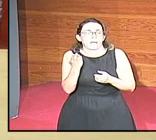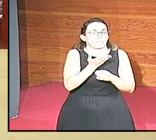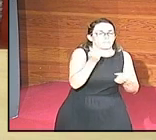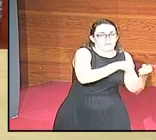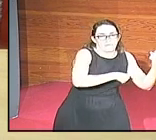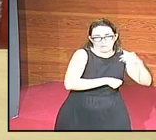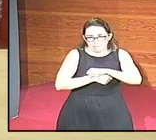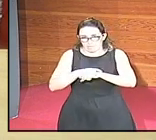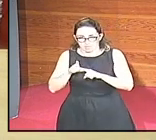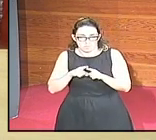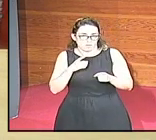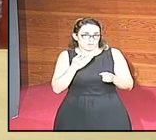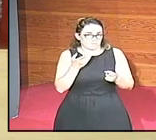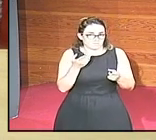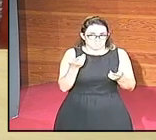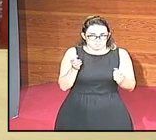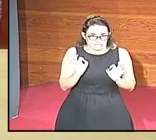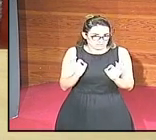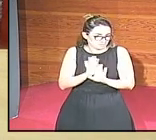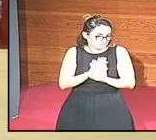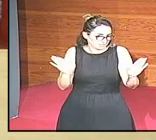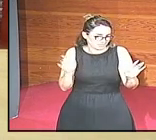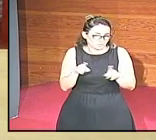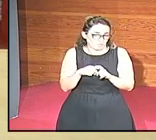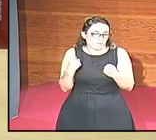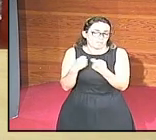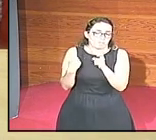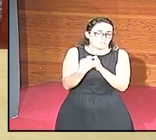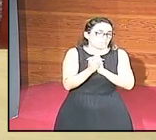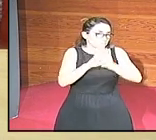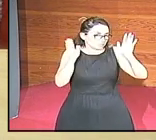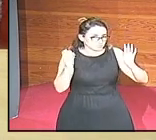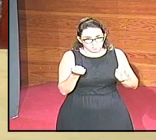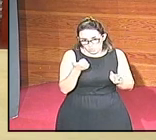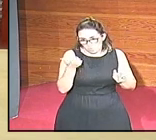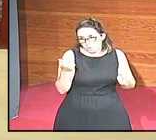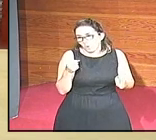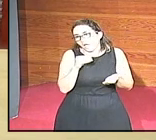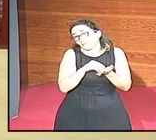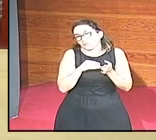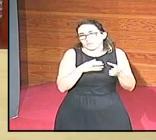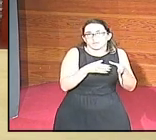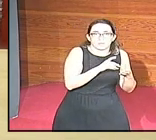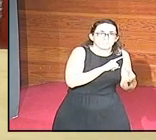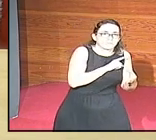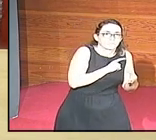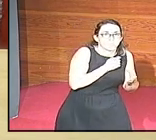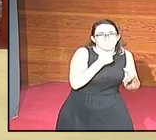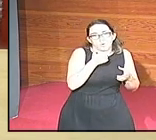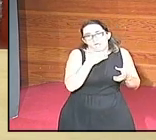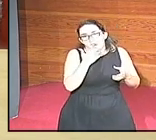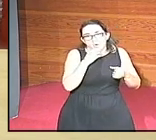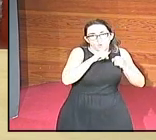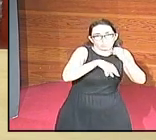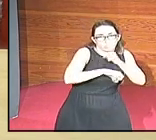amigos, que si no te parto la cara. Y yo pensé que se quedaba ahí. O igual meter un poco de unas milicias más en el Donbass, un poco más de artillería